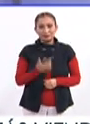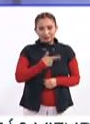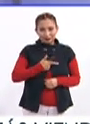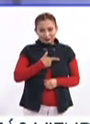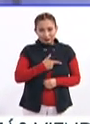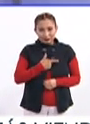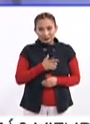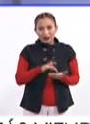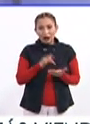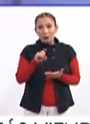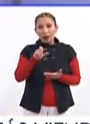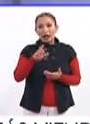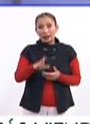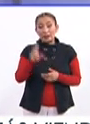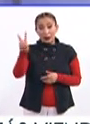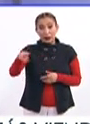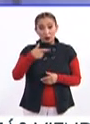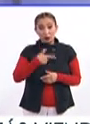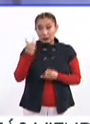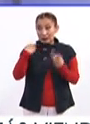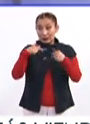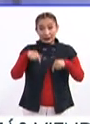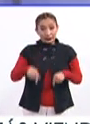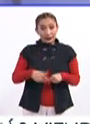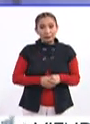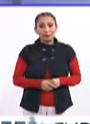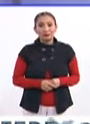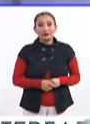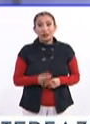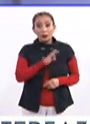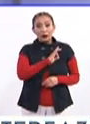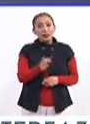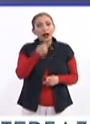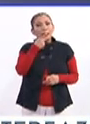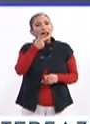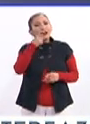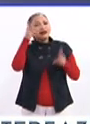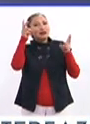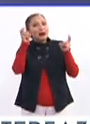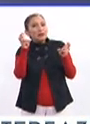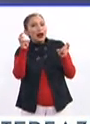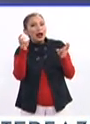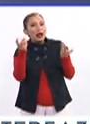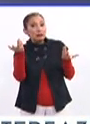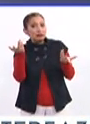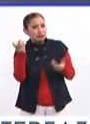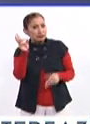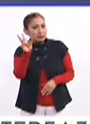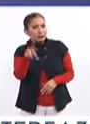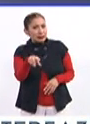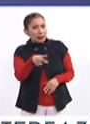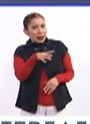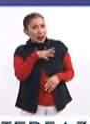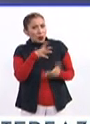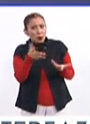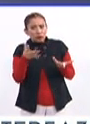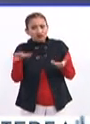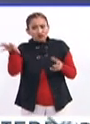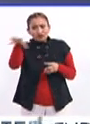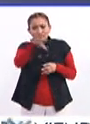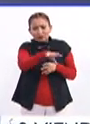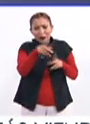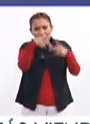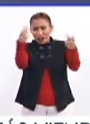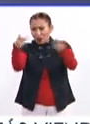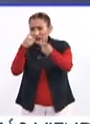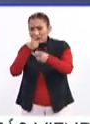es un placer. Muchas gracias, Omar, y de verdad es un placer estar aquí con ustedes y poder abordar este tema que realmente ha llenado las